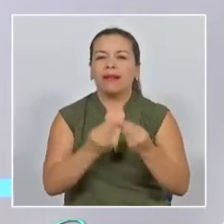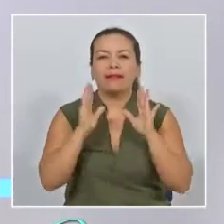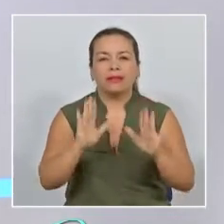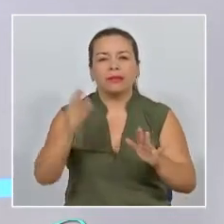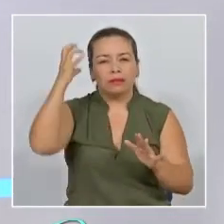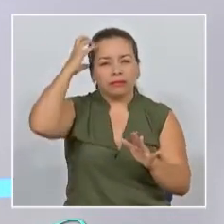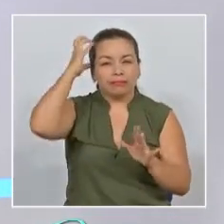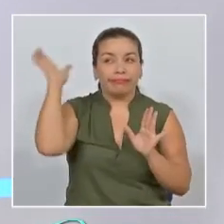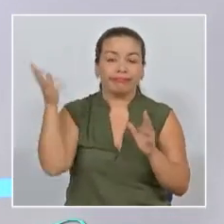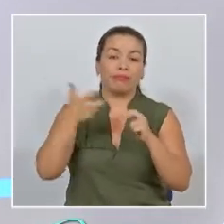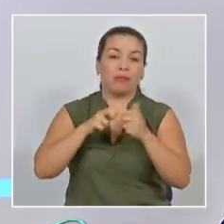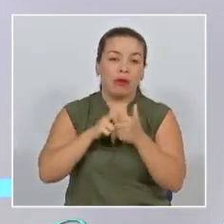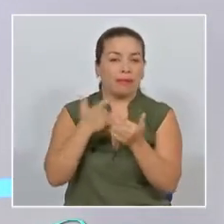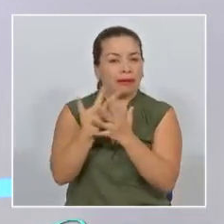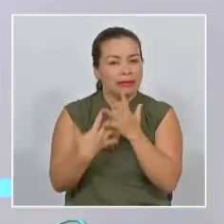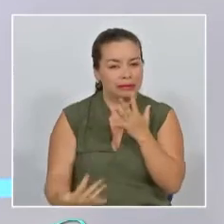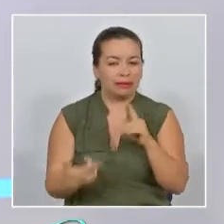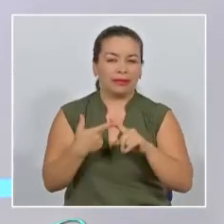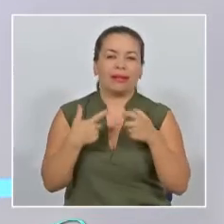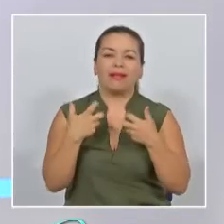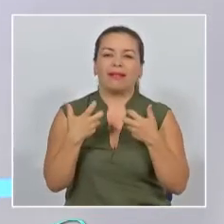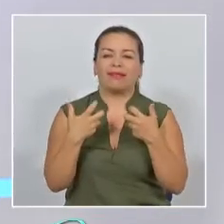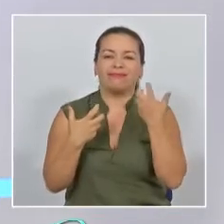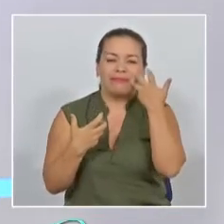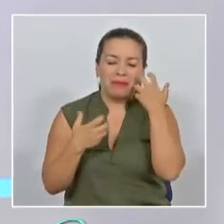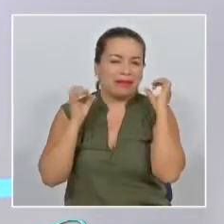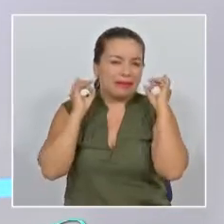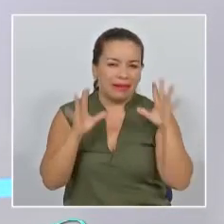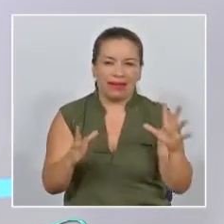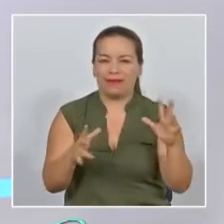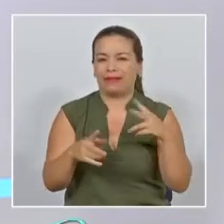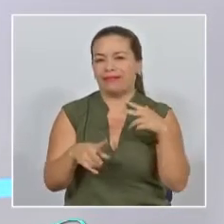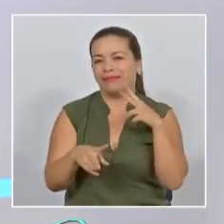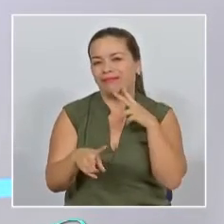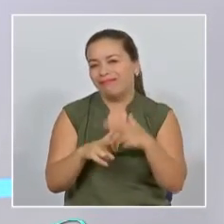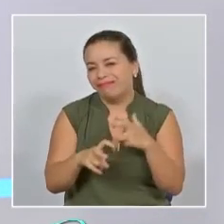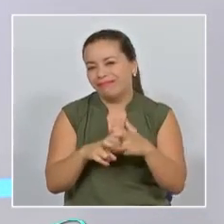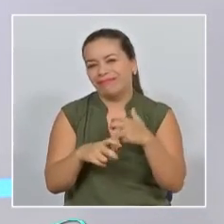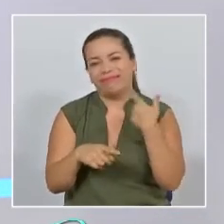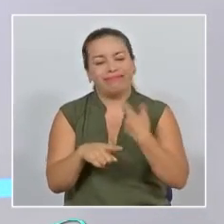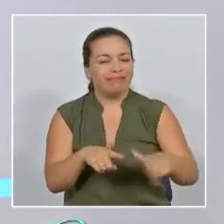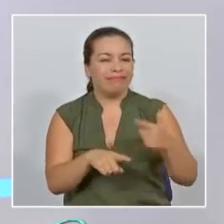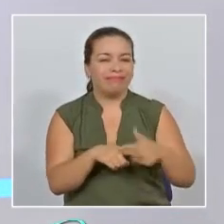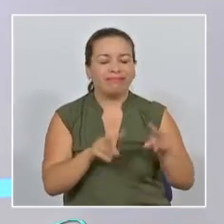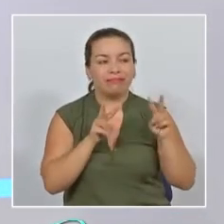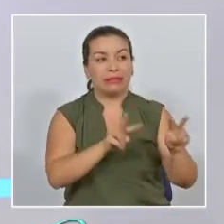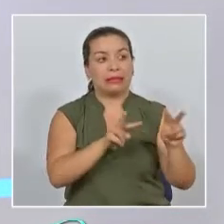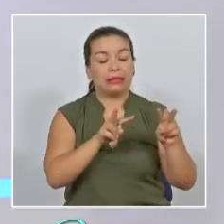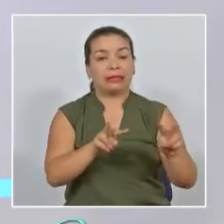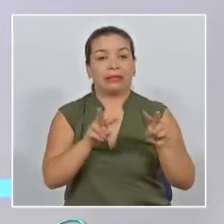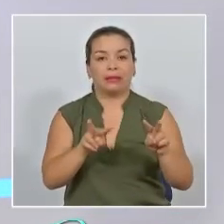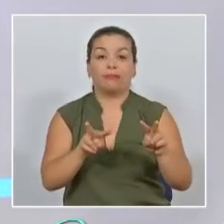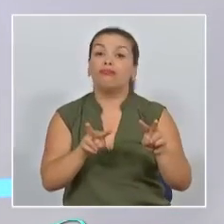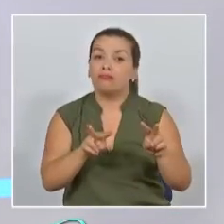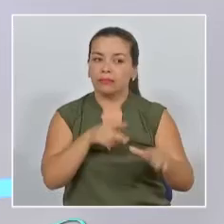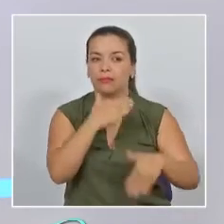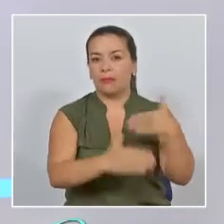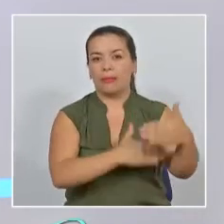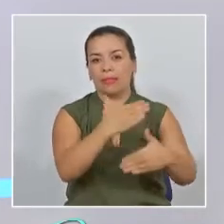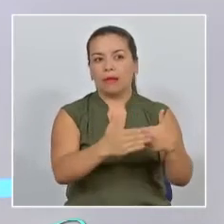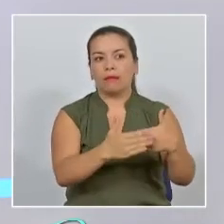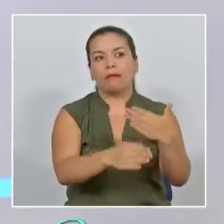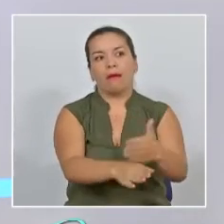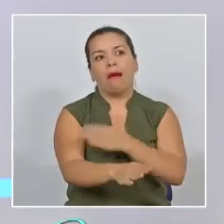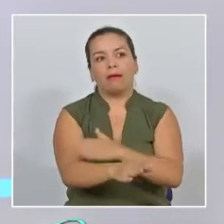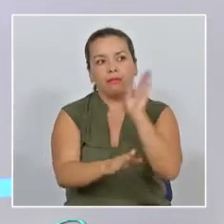cerebrales, enfermedades graves, complicaciones, y tener que seguir viendo tantos procesos que se pudieron